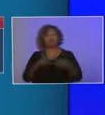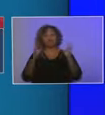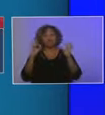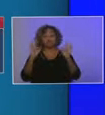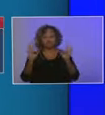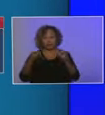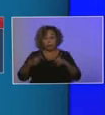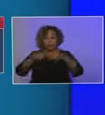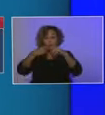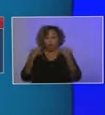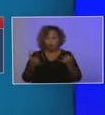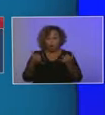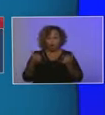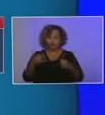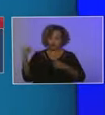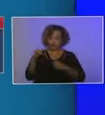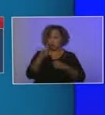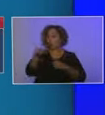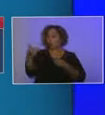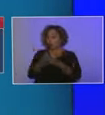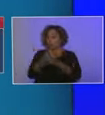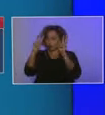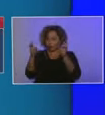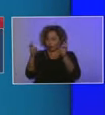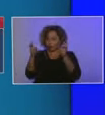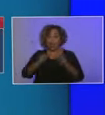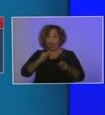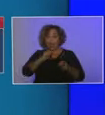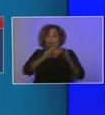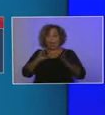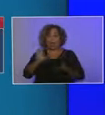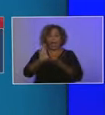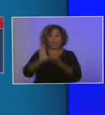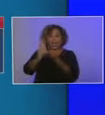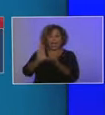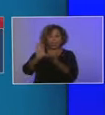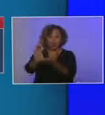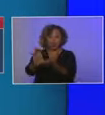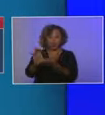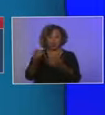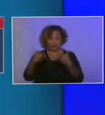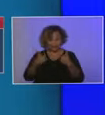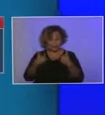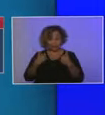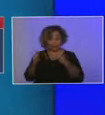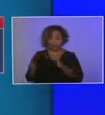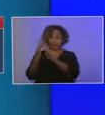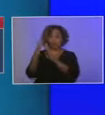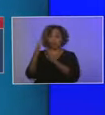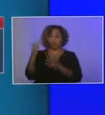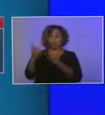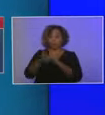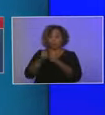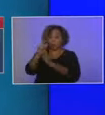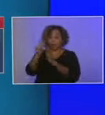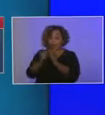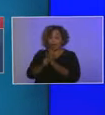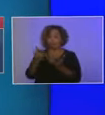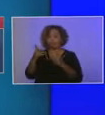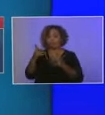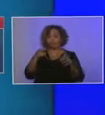vamos a pausar. Cuando regresemos vamos a entrar con otro tema. El alcalde de Cataño está enfrentando un problema legal ahí, por meterse en